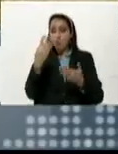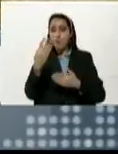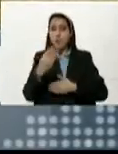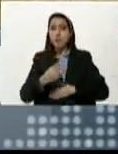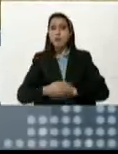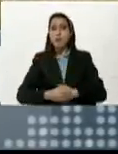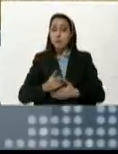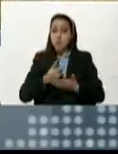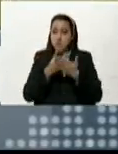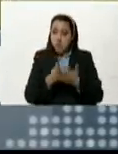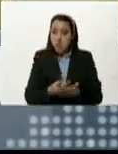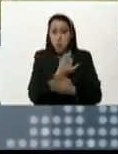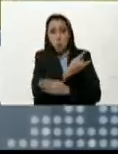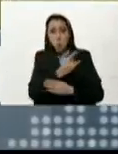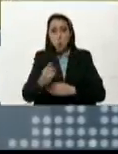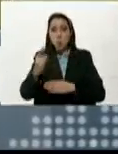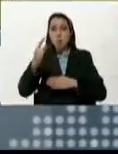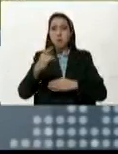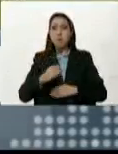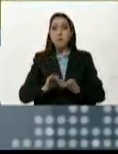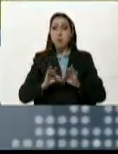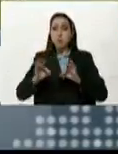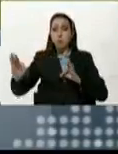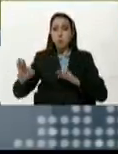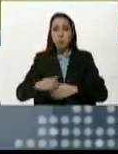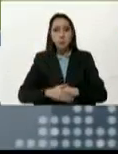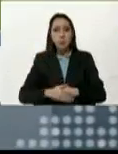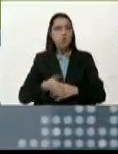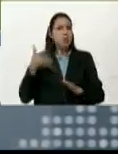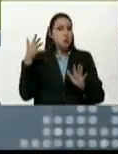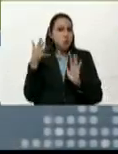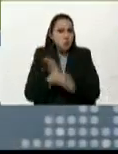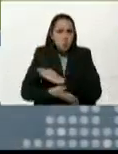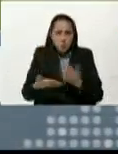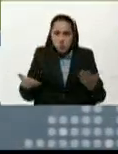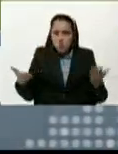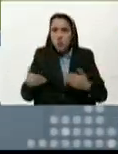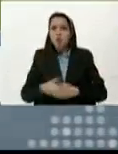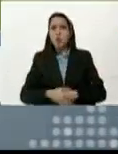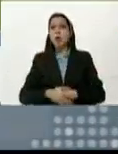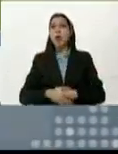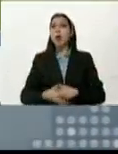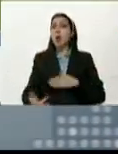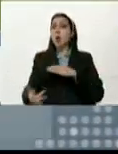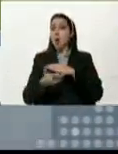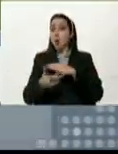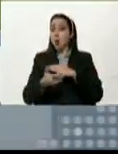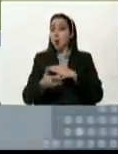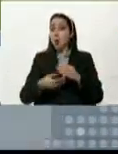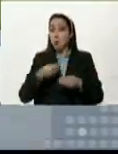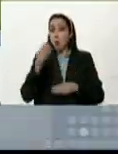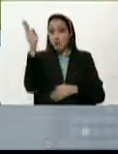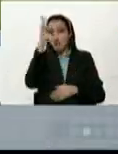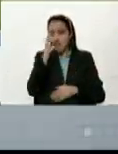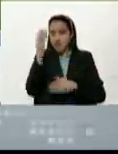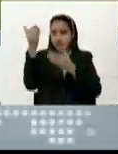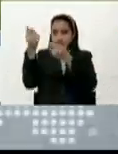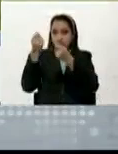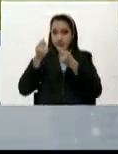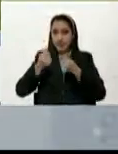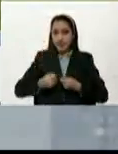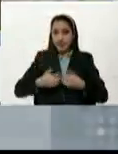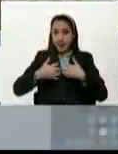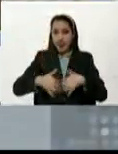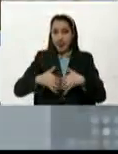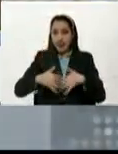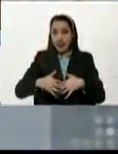kilos por hectárea quiere decir que la tecnología que ha traído brasil la técnica